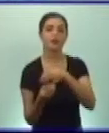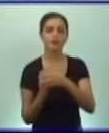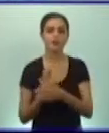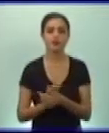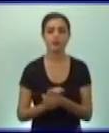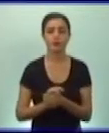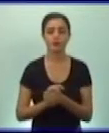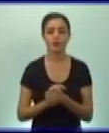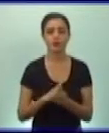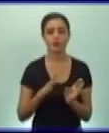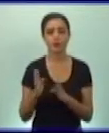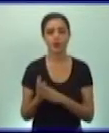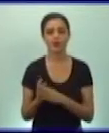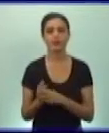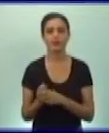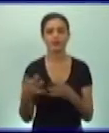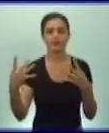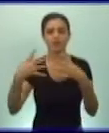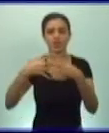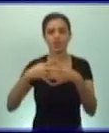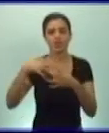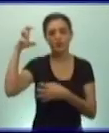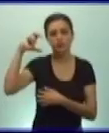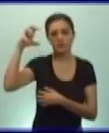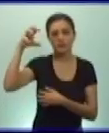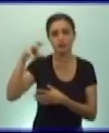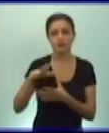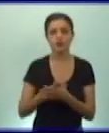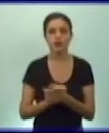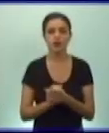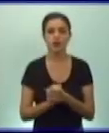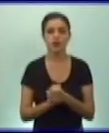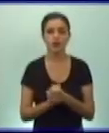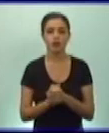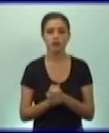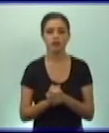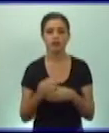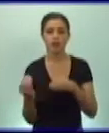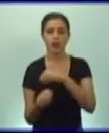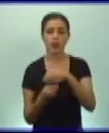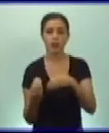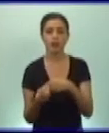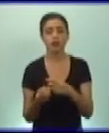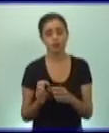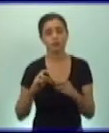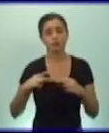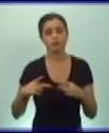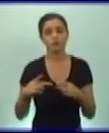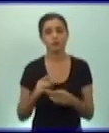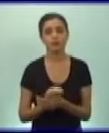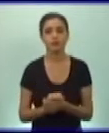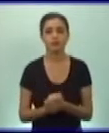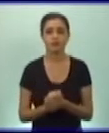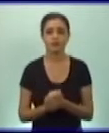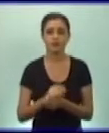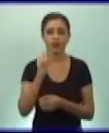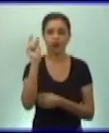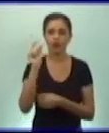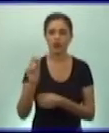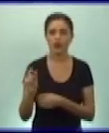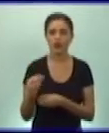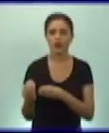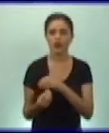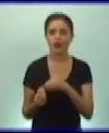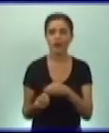que está relacionado con las precipitaciones, las temperaturas, como habíamos dicho, modificando la distribución de los ríos y por ende